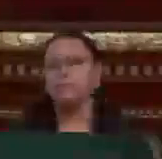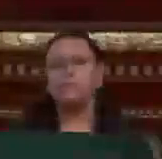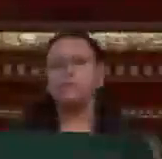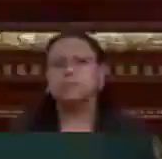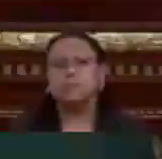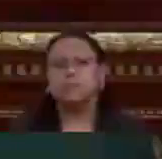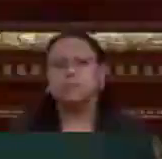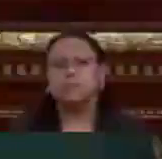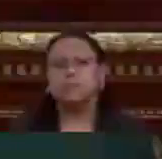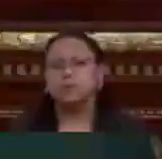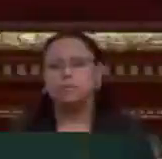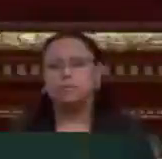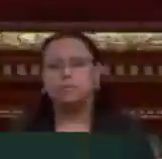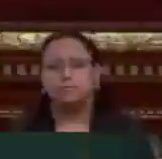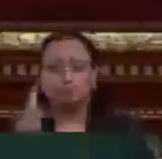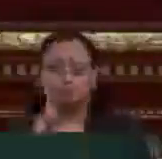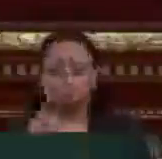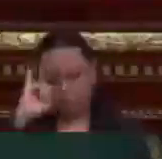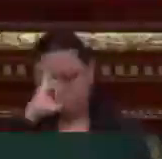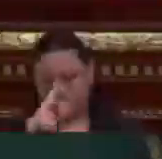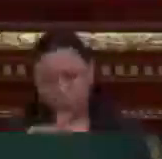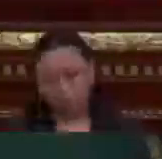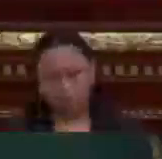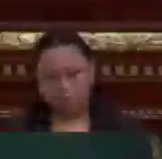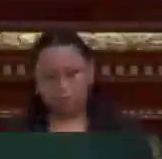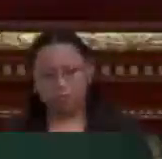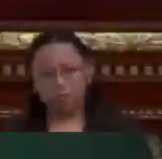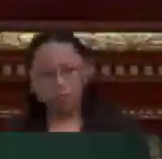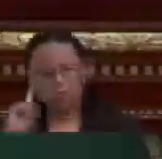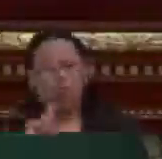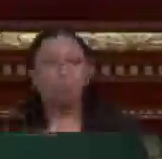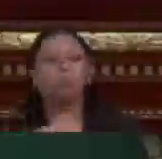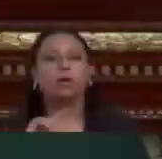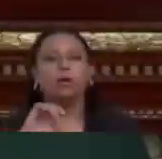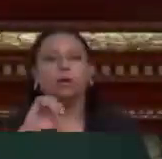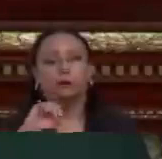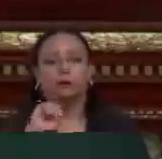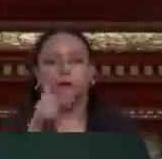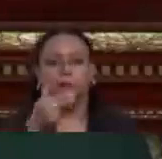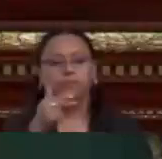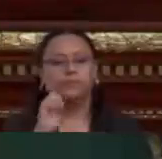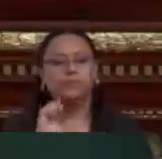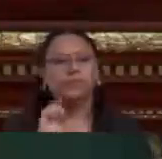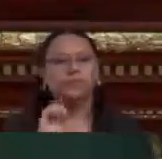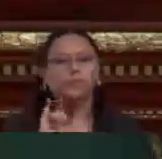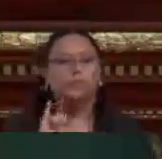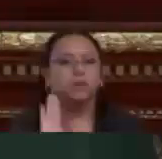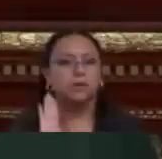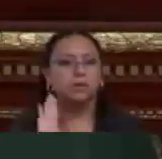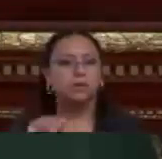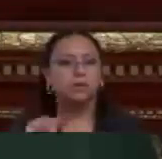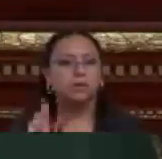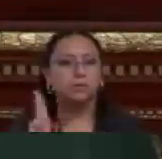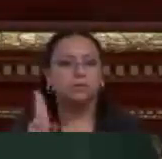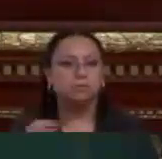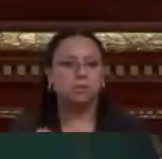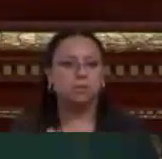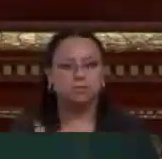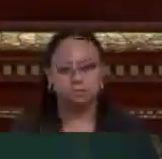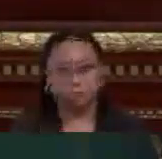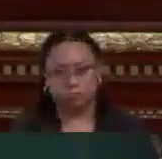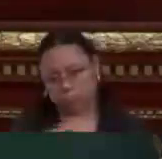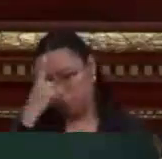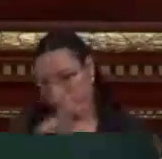pretendía aprobar con modificaciones una iniciativa con proyecto de decreto para reformar distintos artículos de la Ley de